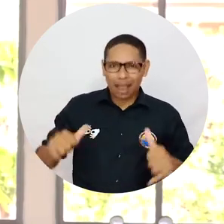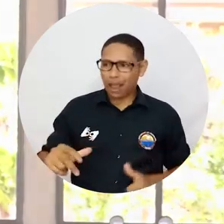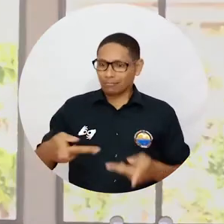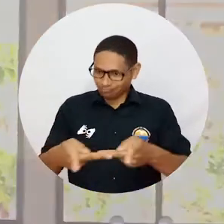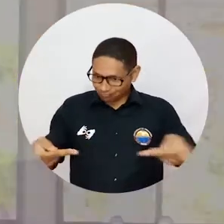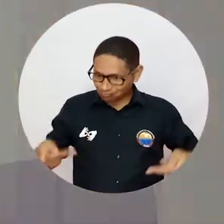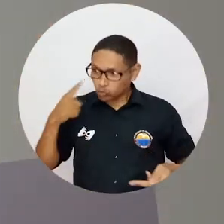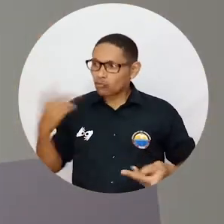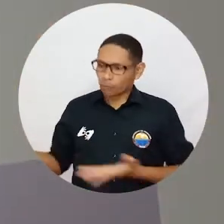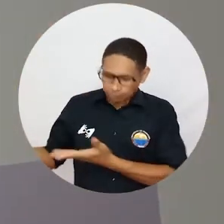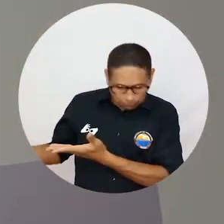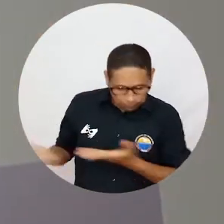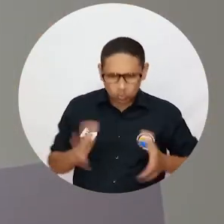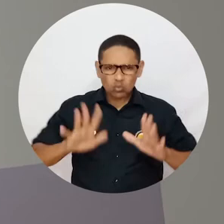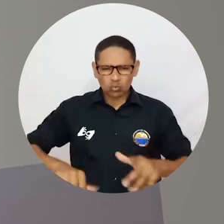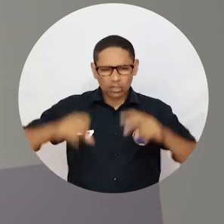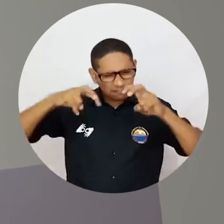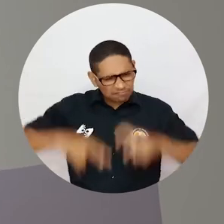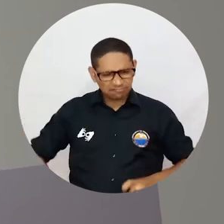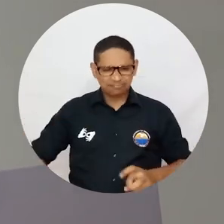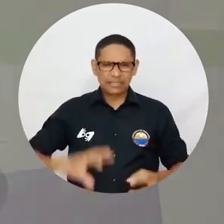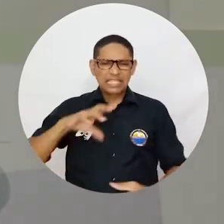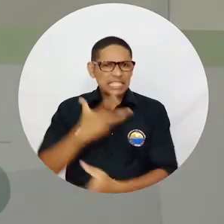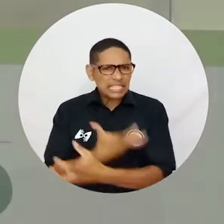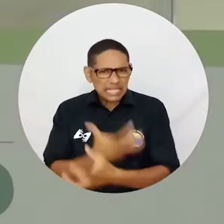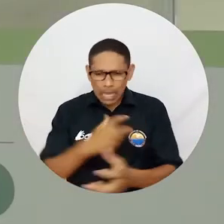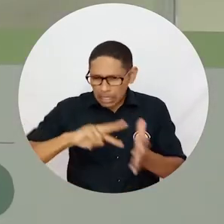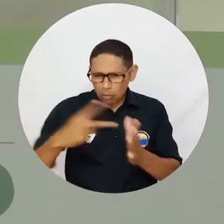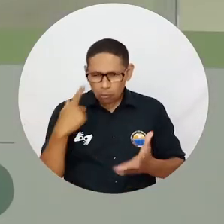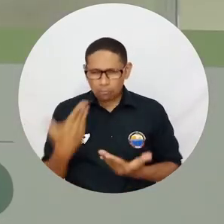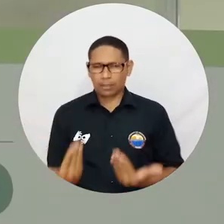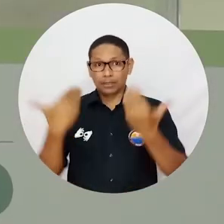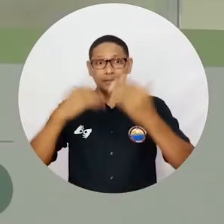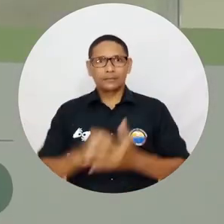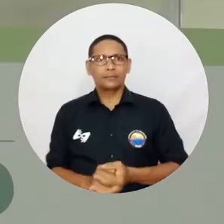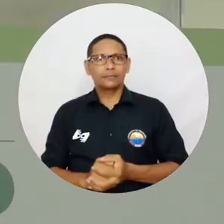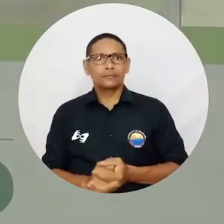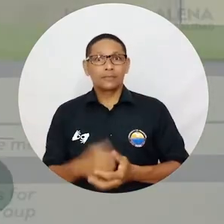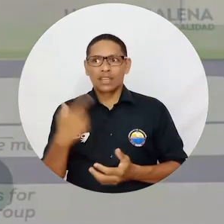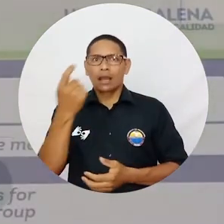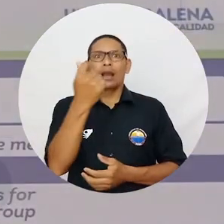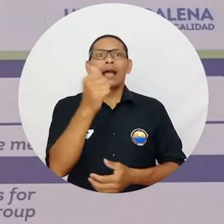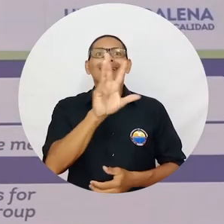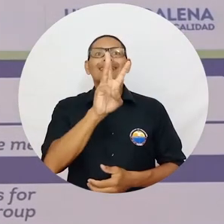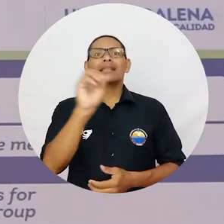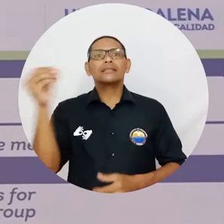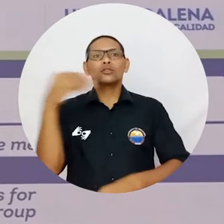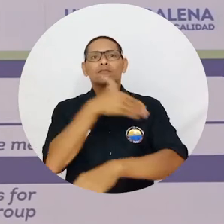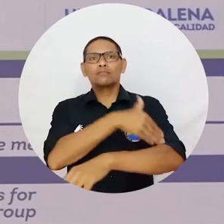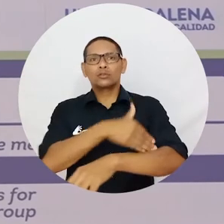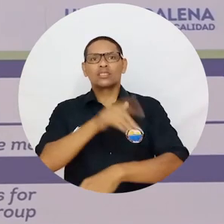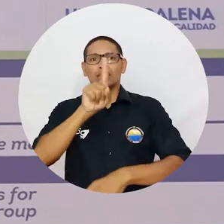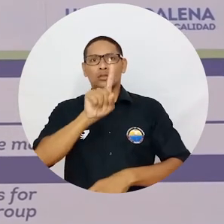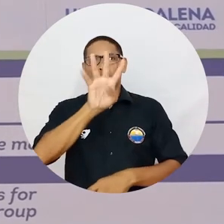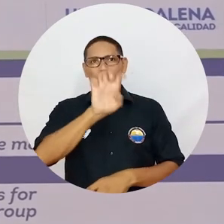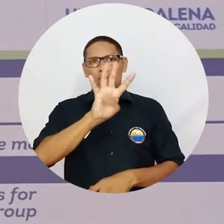el desarrollo de la ciencia, la investigación y la tecnología al interior de la universidad. La adecuación se realizó con una inversión de